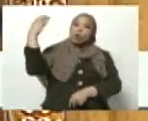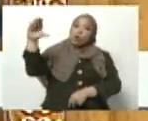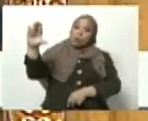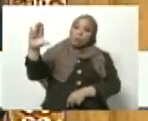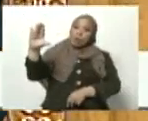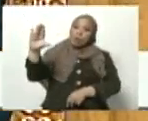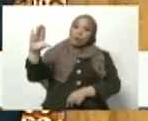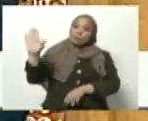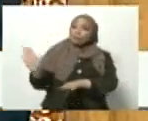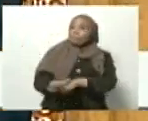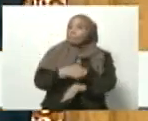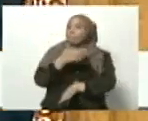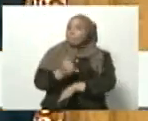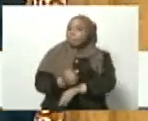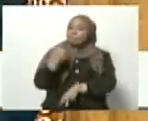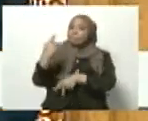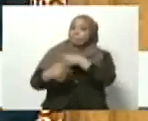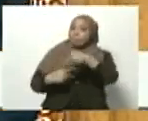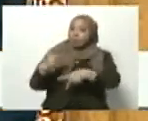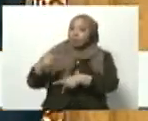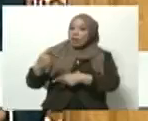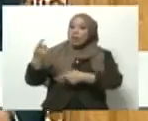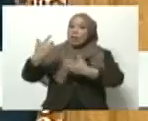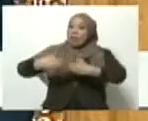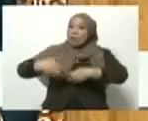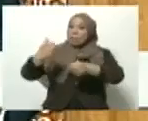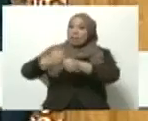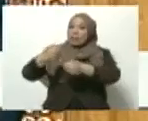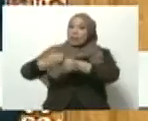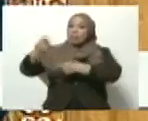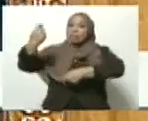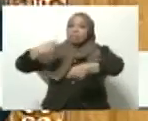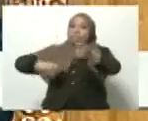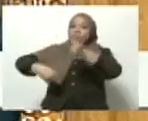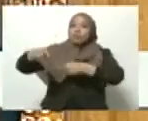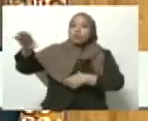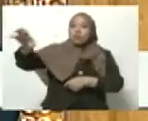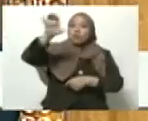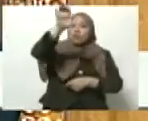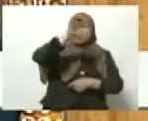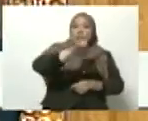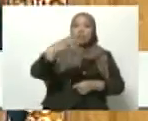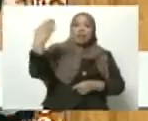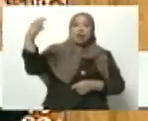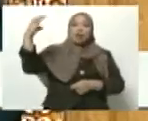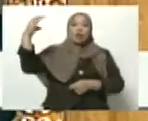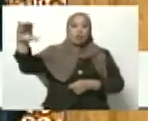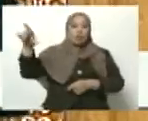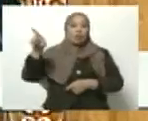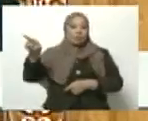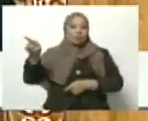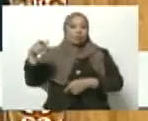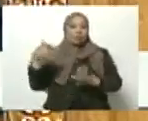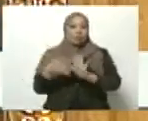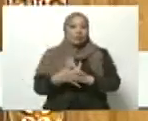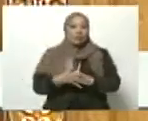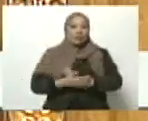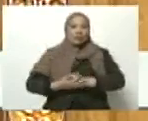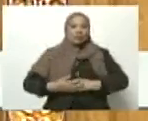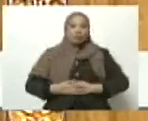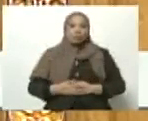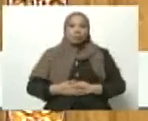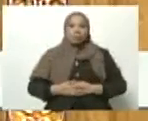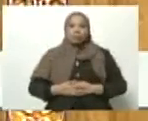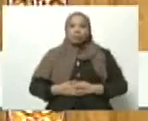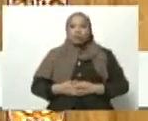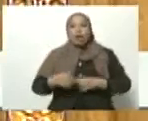Colombia. El principal productor y el principal exportador. Y lo que consiguieron y mostraron no era venezolano, pero ese era... Y lo que quiero que vean con